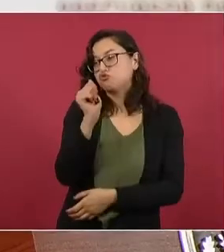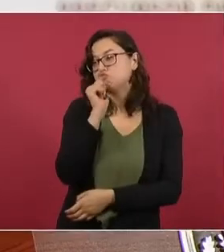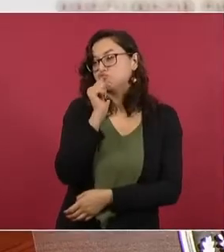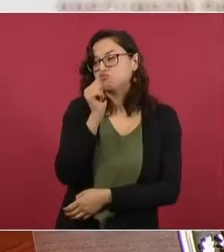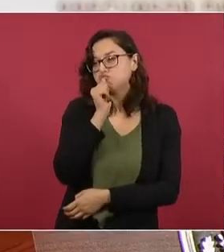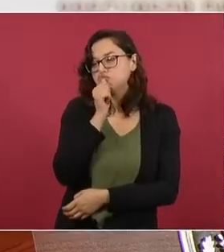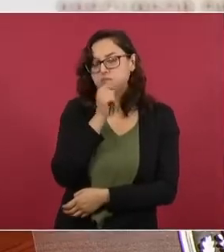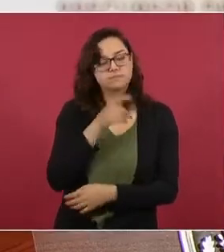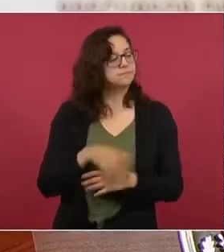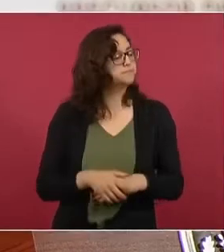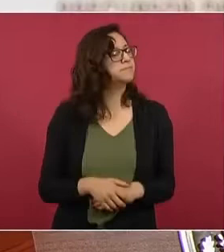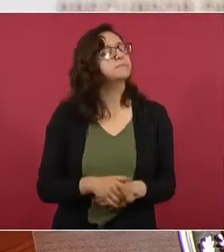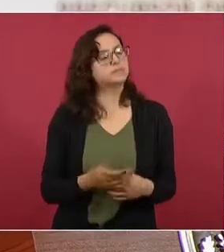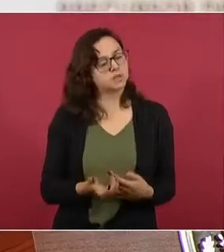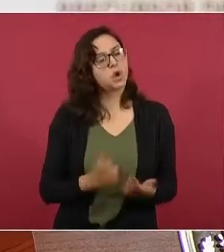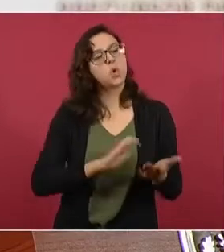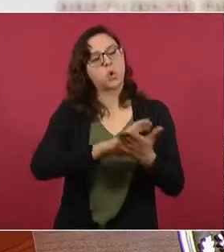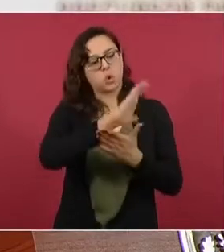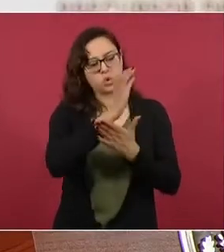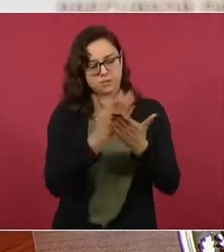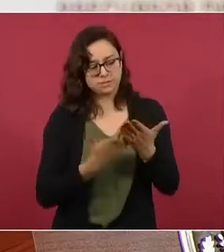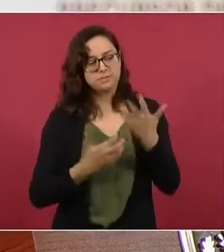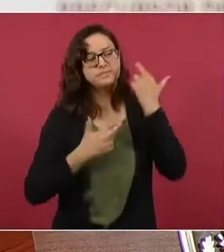contratos. Los